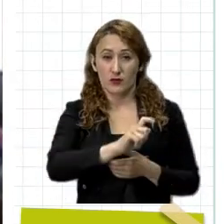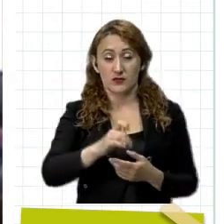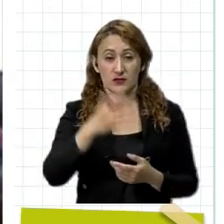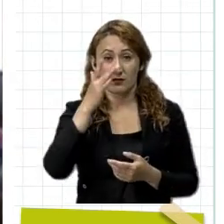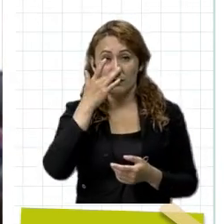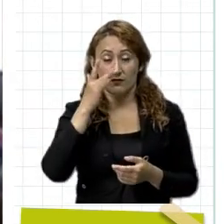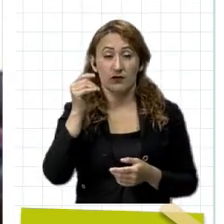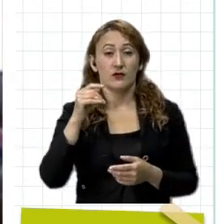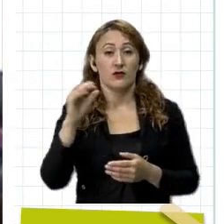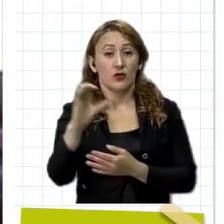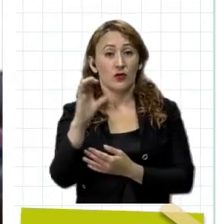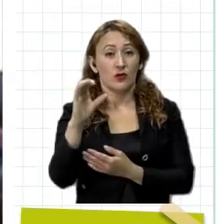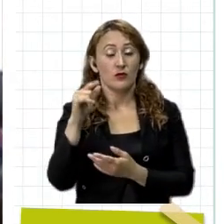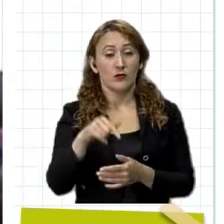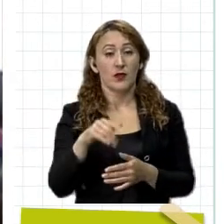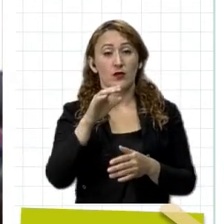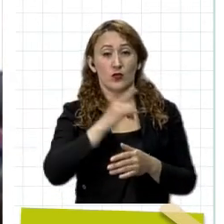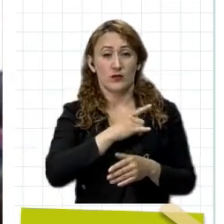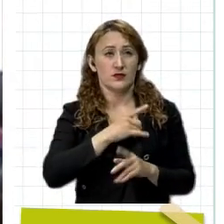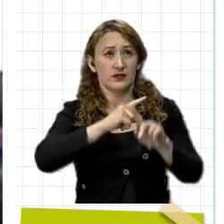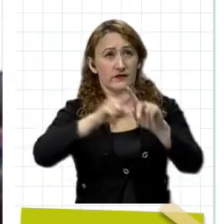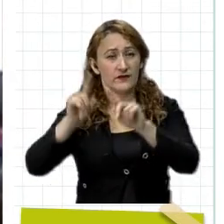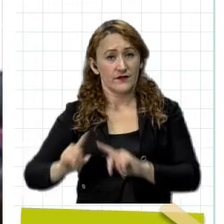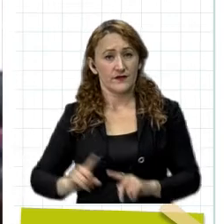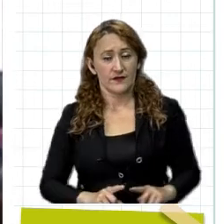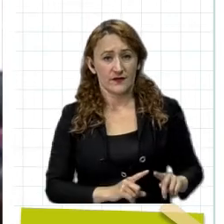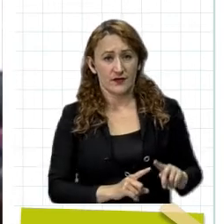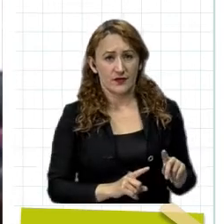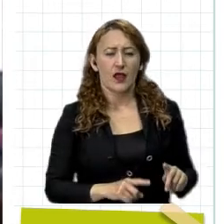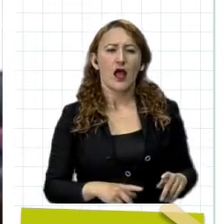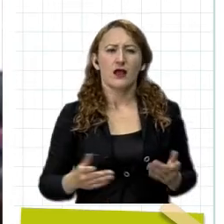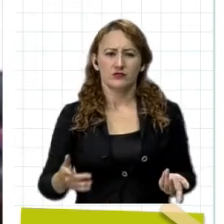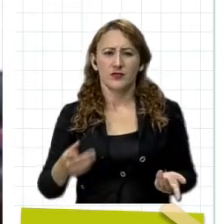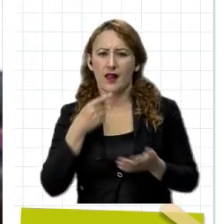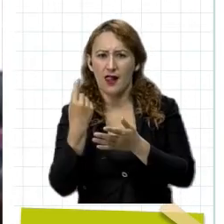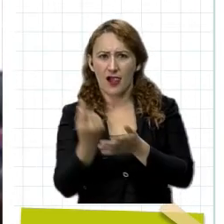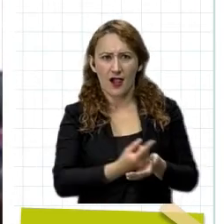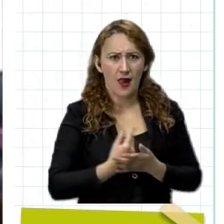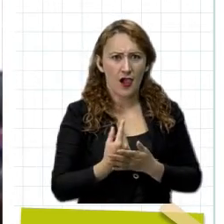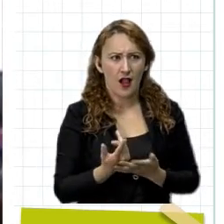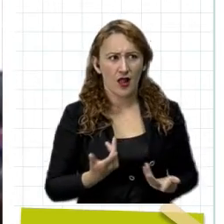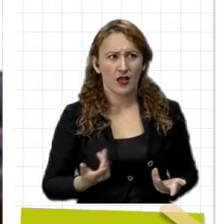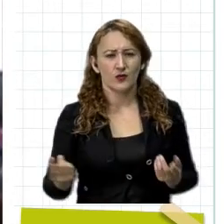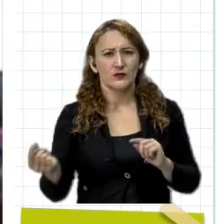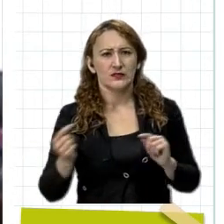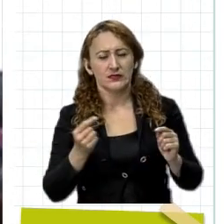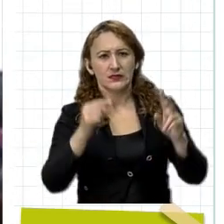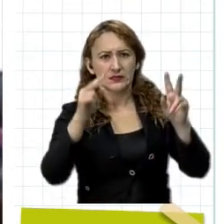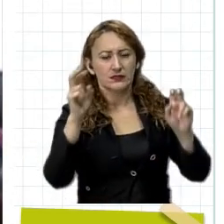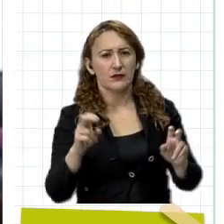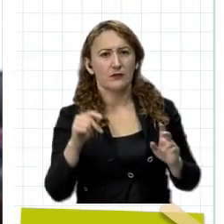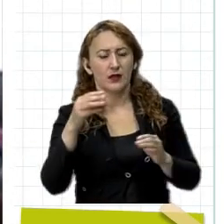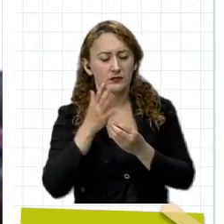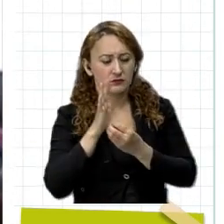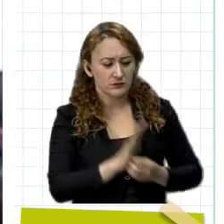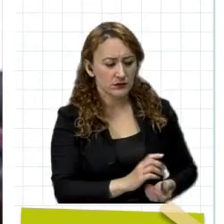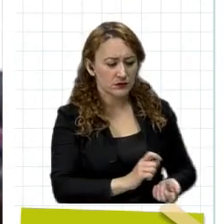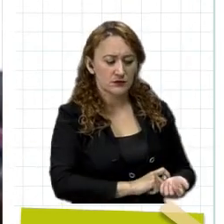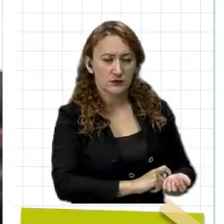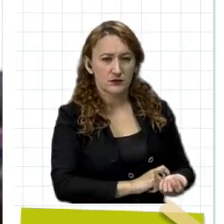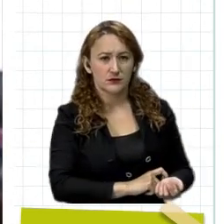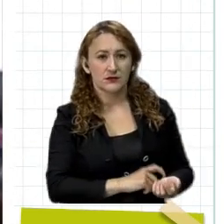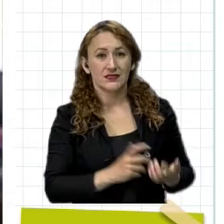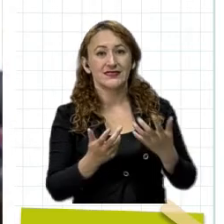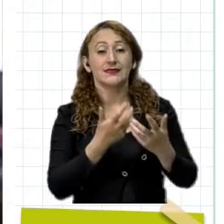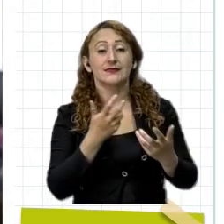distintas universidades del país que han logrado abrir debates cruciales sobre el racismo sistémico y sobre el